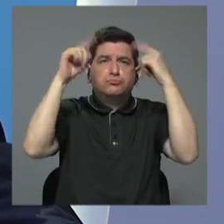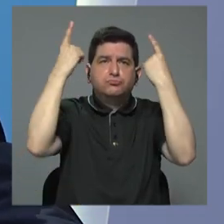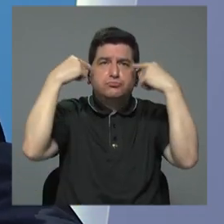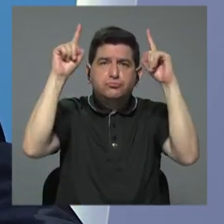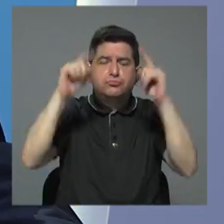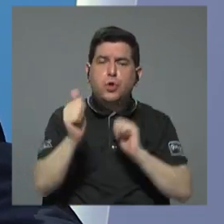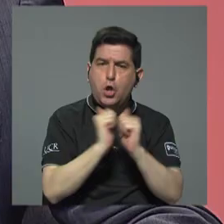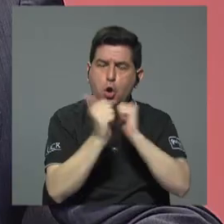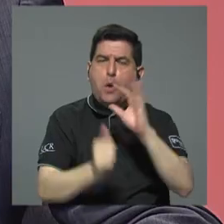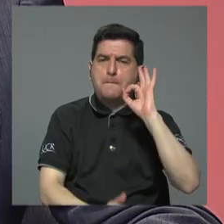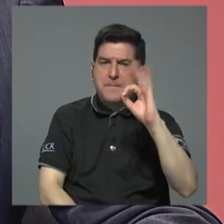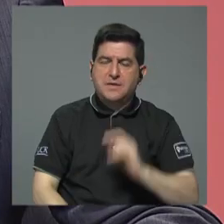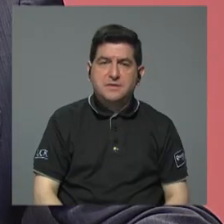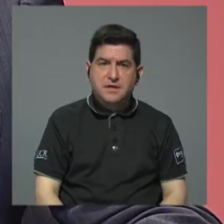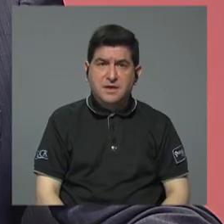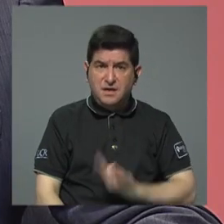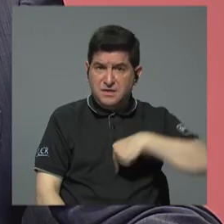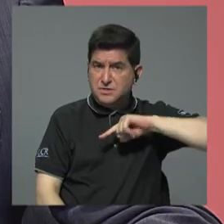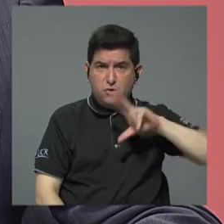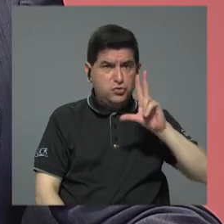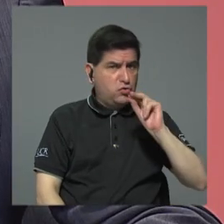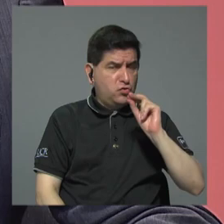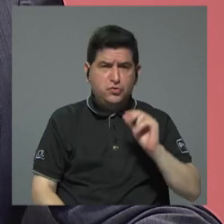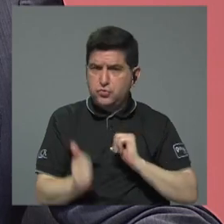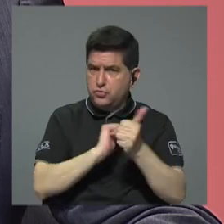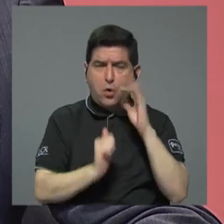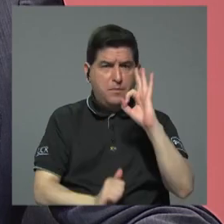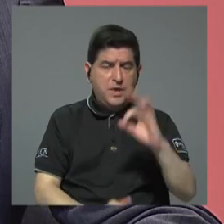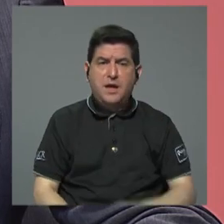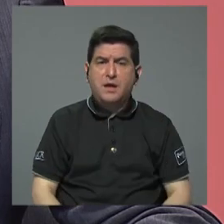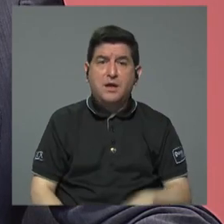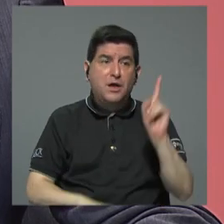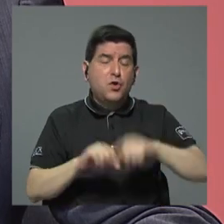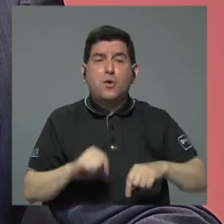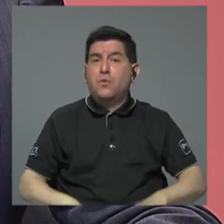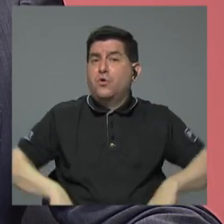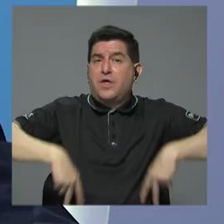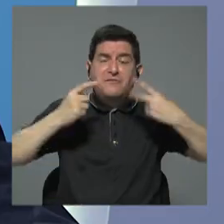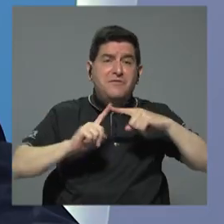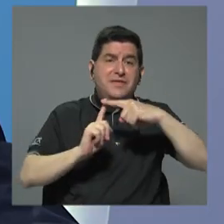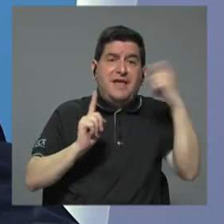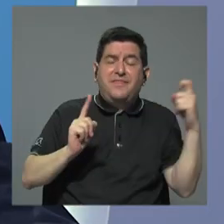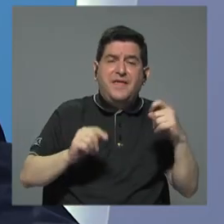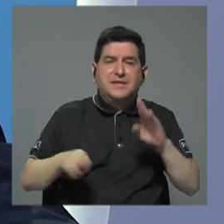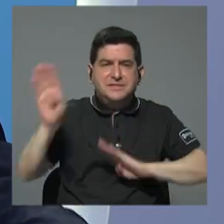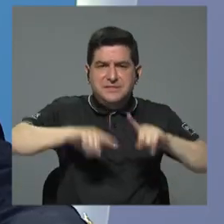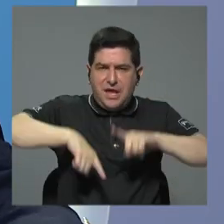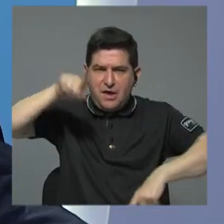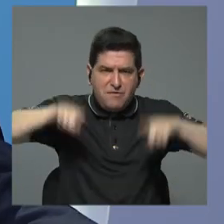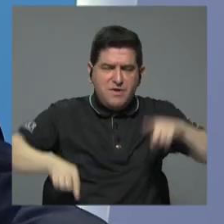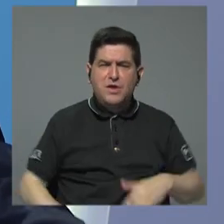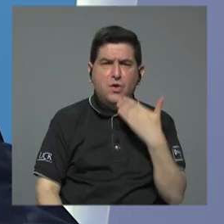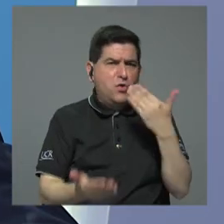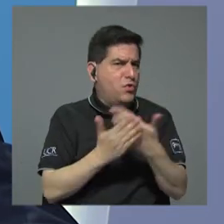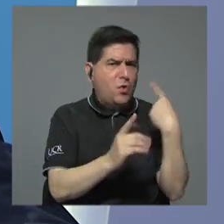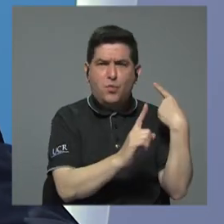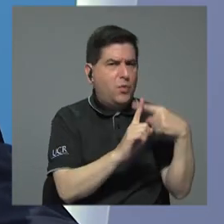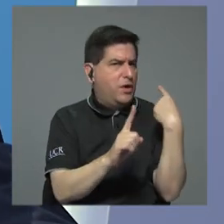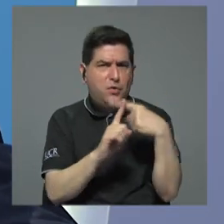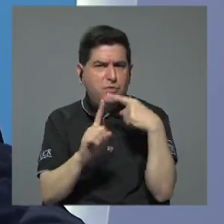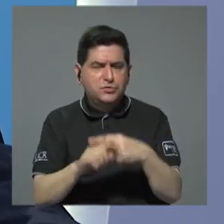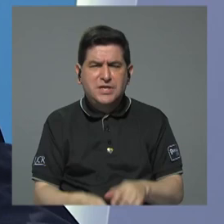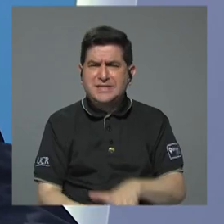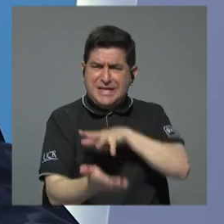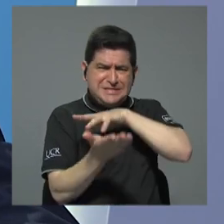que sean competitivas. Si no somos competitivos, no vamos a vivir de la biodiversidad. Y yo no veo que haya sido nada bueno Cruzitas. Es un